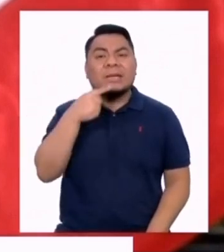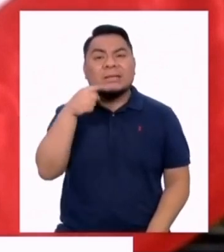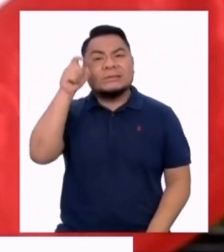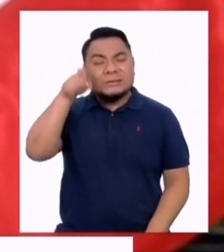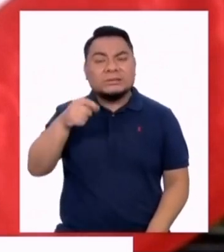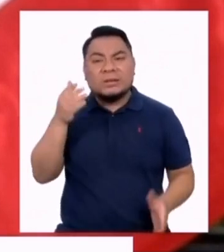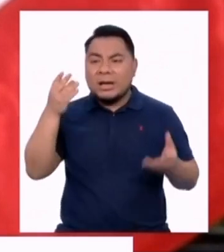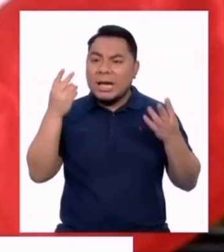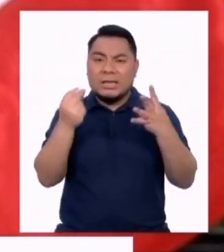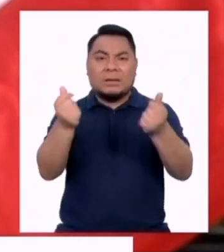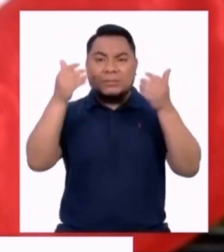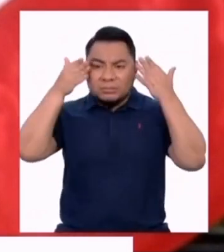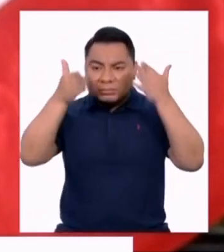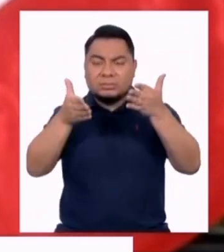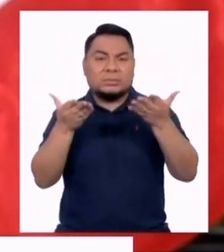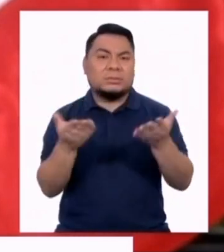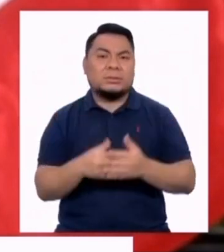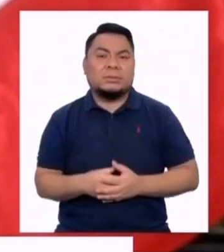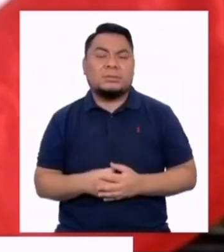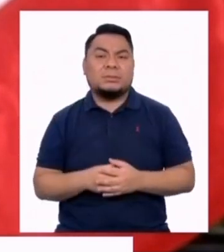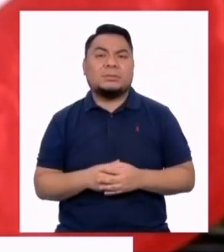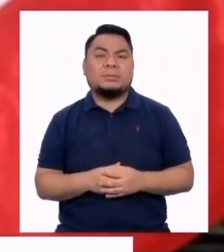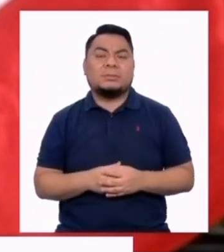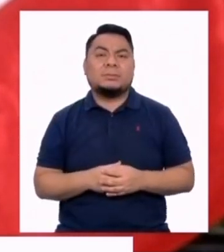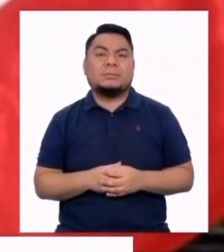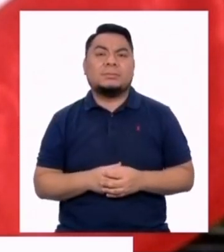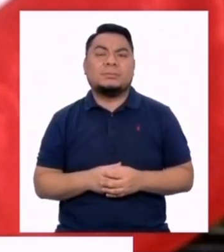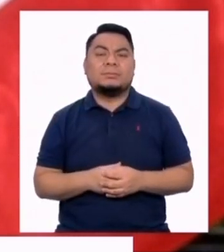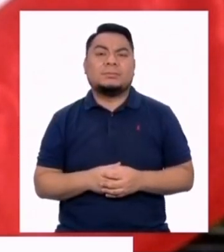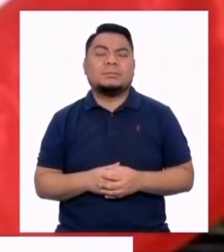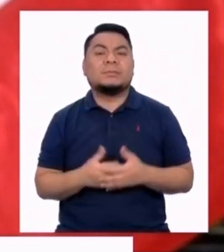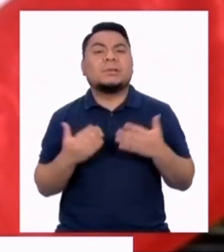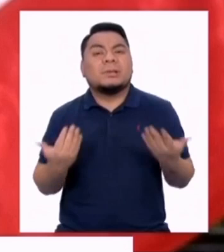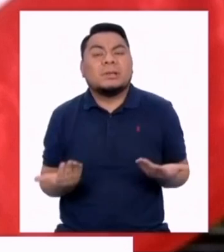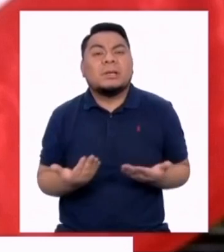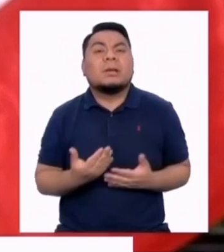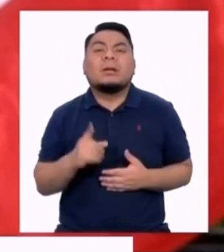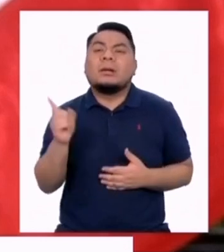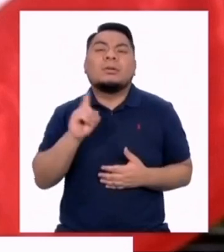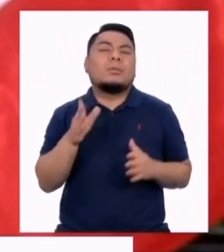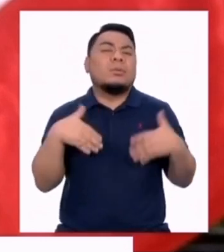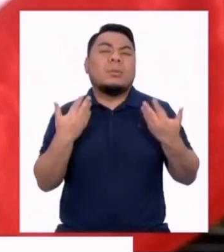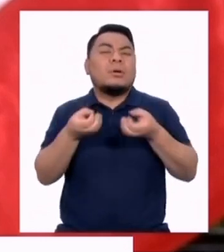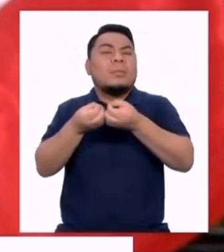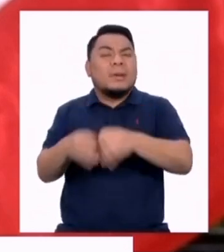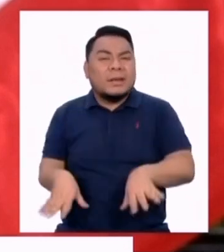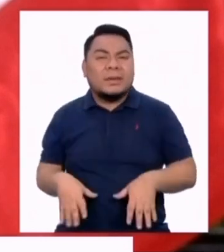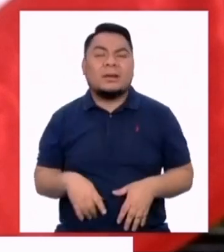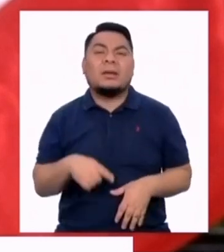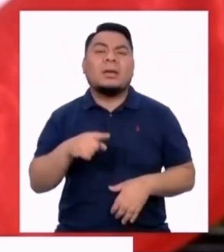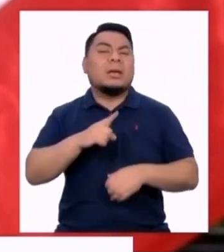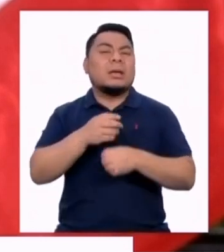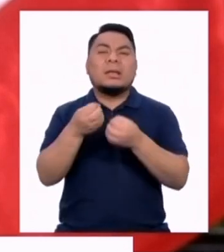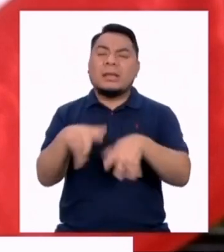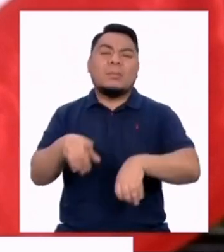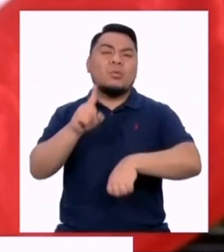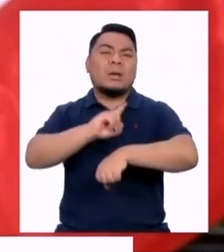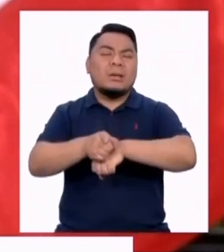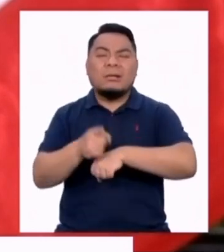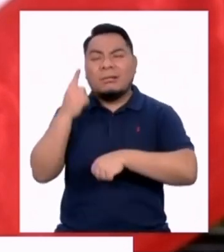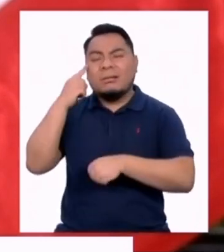no podemos perder un minuto más enfrascados en confrontaciones políticas